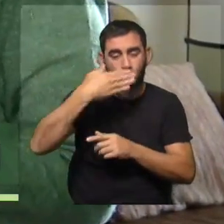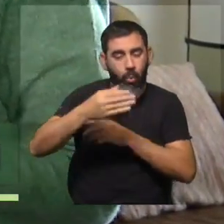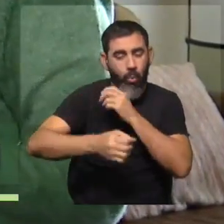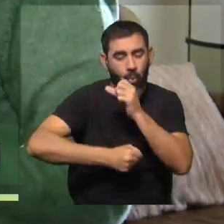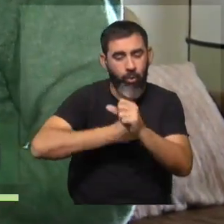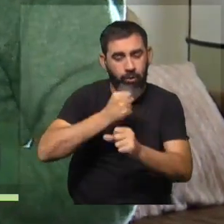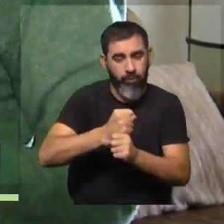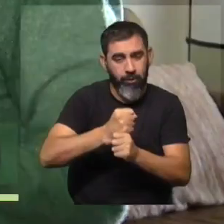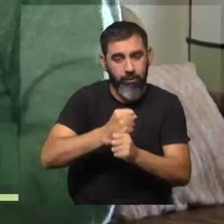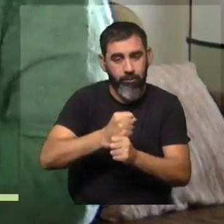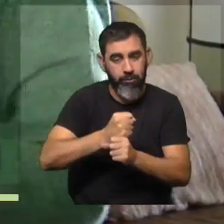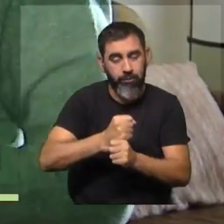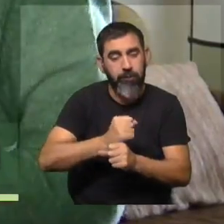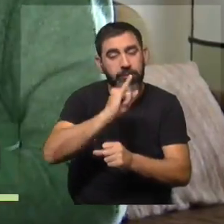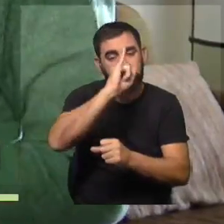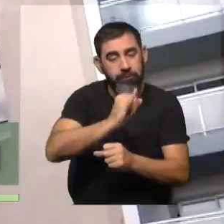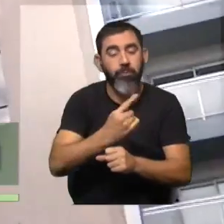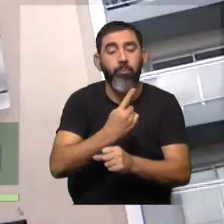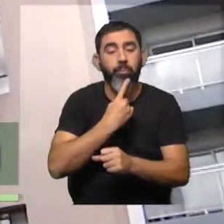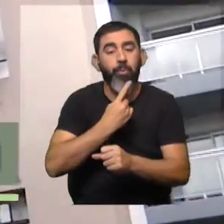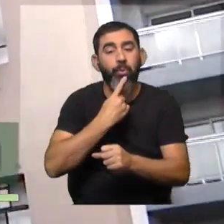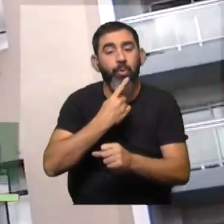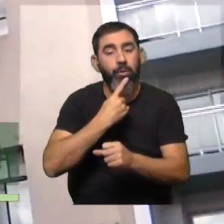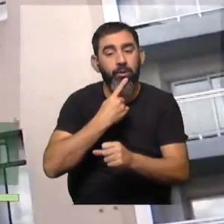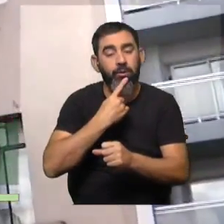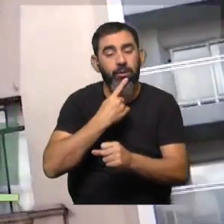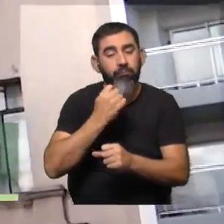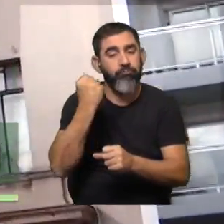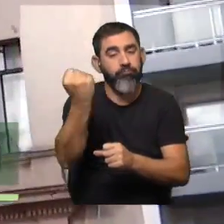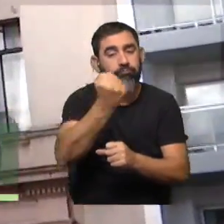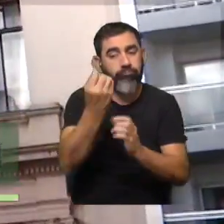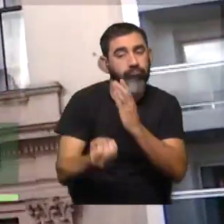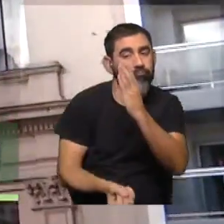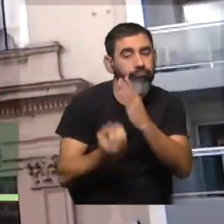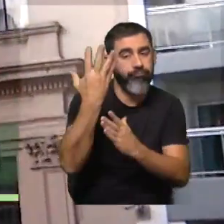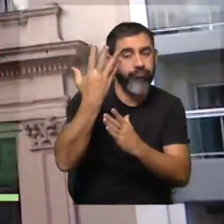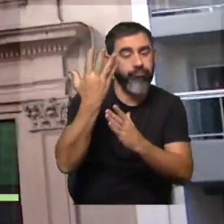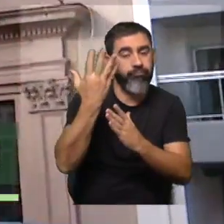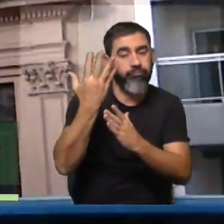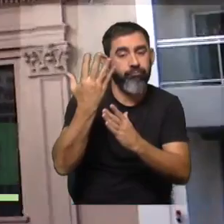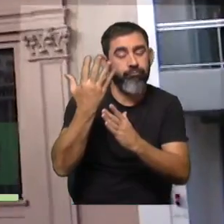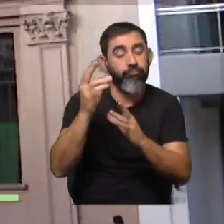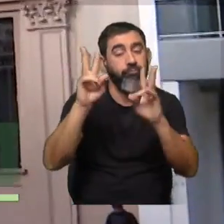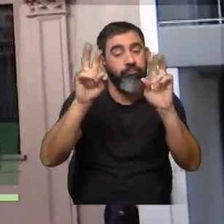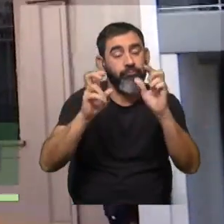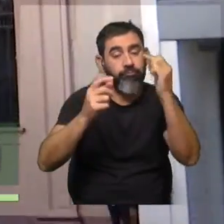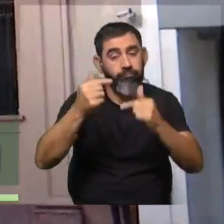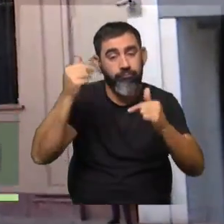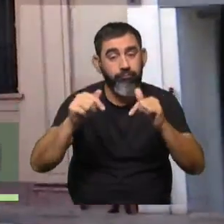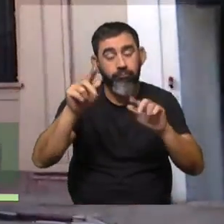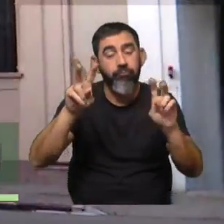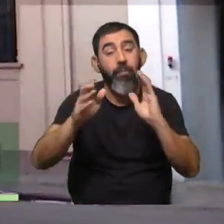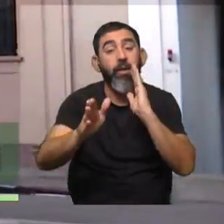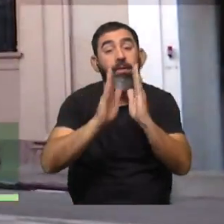este tener una política digamos de vanguardia y de innovación en varios aspectos pero ahora Estamos hablando